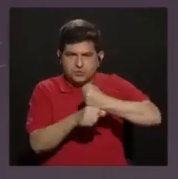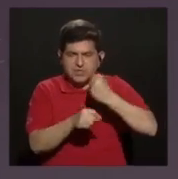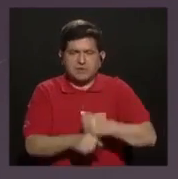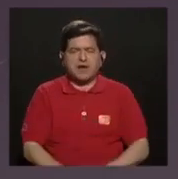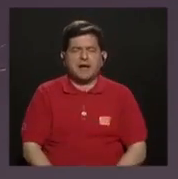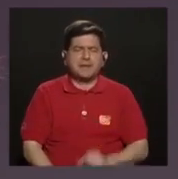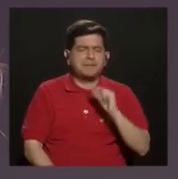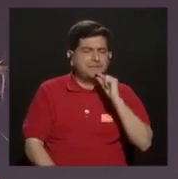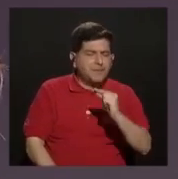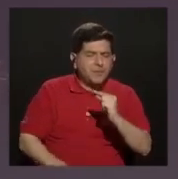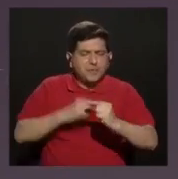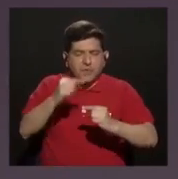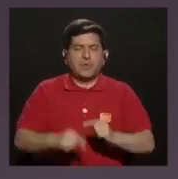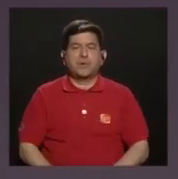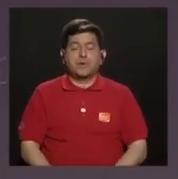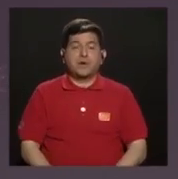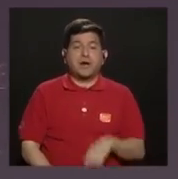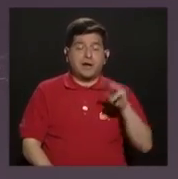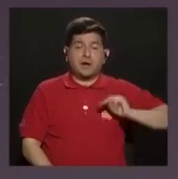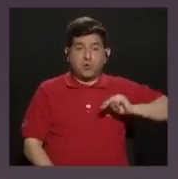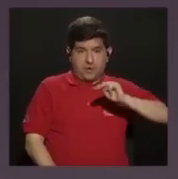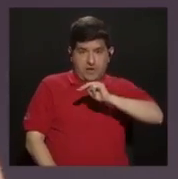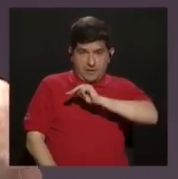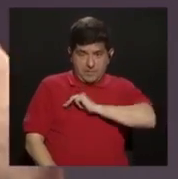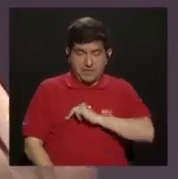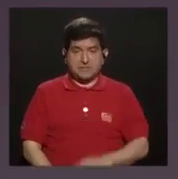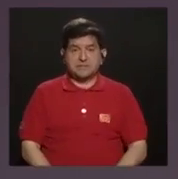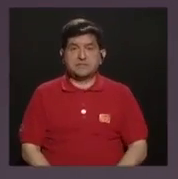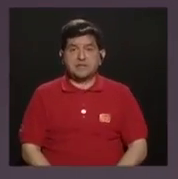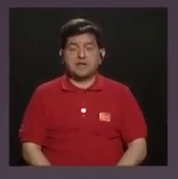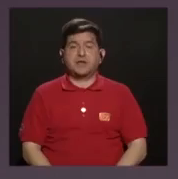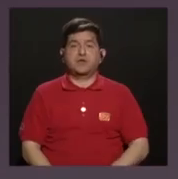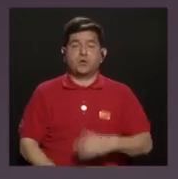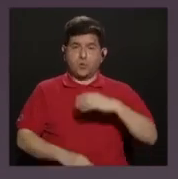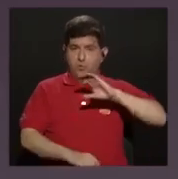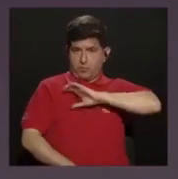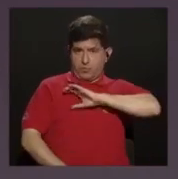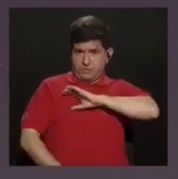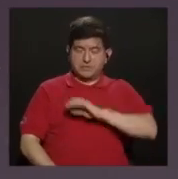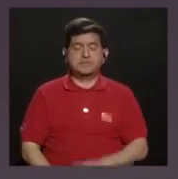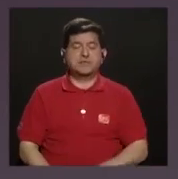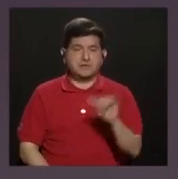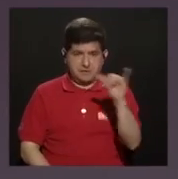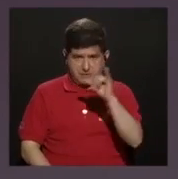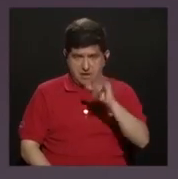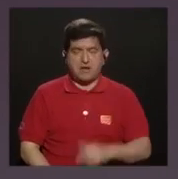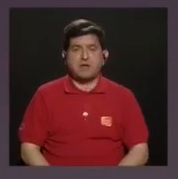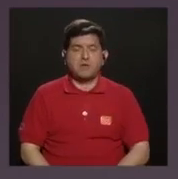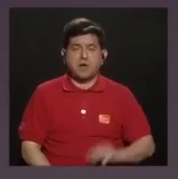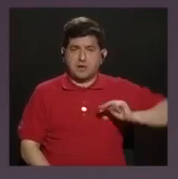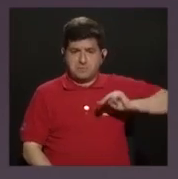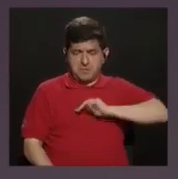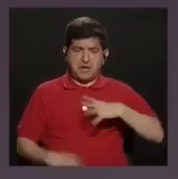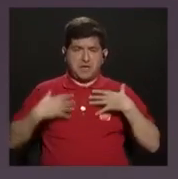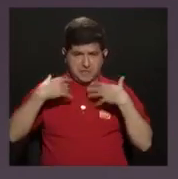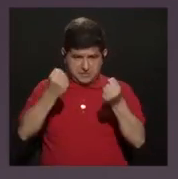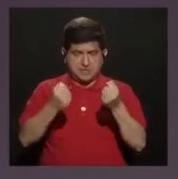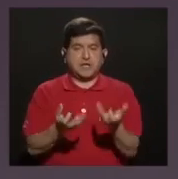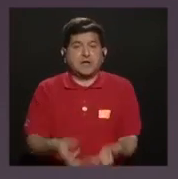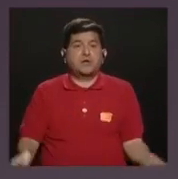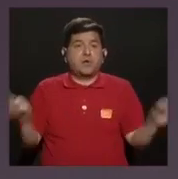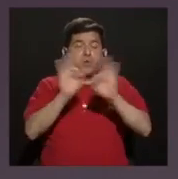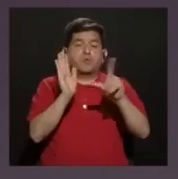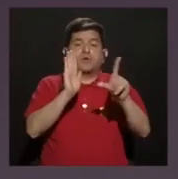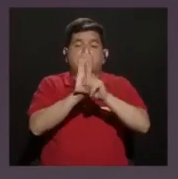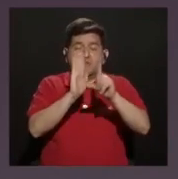hormiga con el Ministerio de Educación Pública, con el Ministerio de Salud. Hay protocolos, hay directrices en las cuales nosotras estamos incluidas. Y pues bueno, la importancia de la